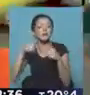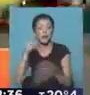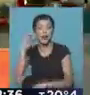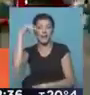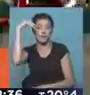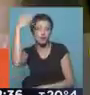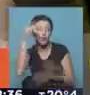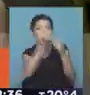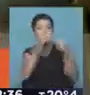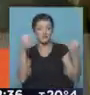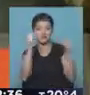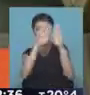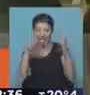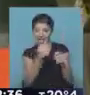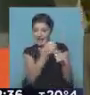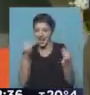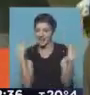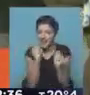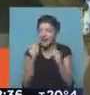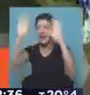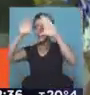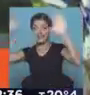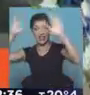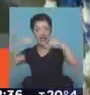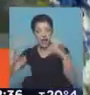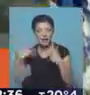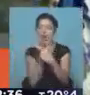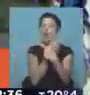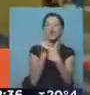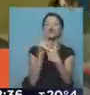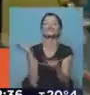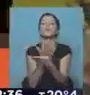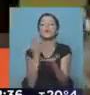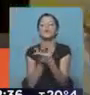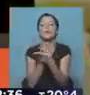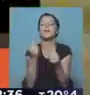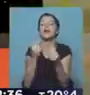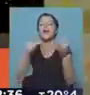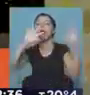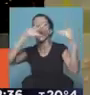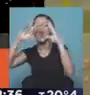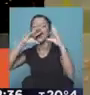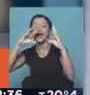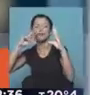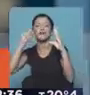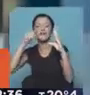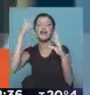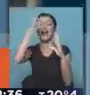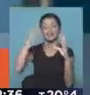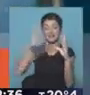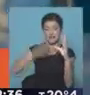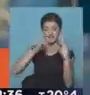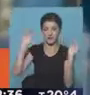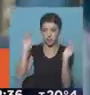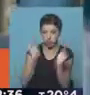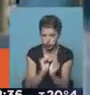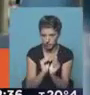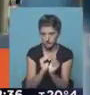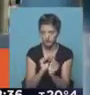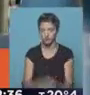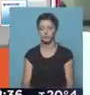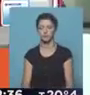heladeras y los aires acondicionados deberán ser fabricados de manera que usen menos gases causantes del efecto invernadero.